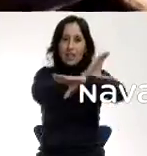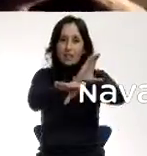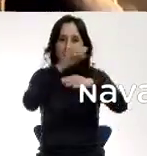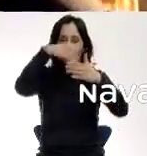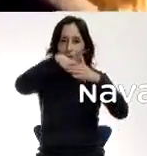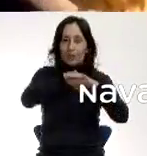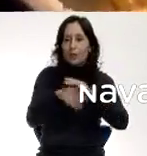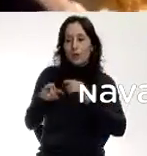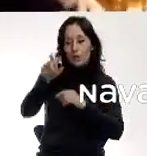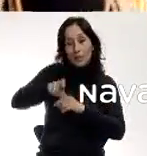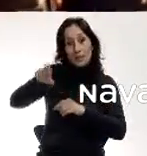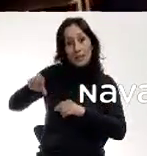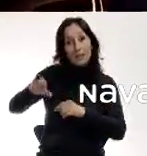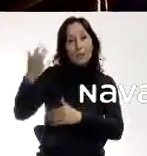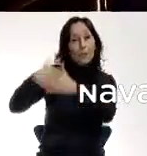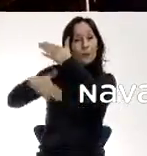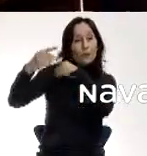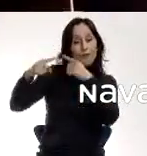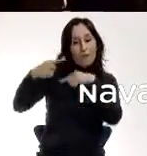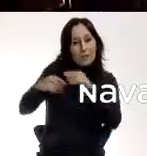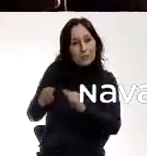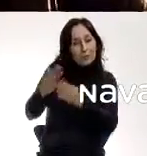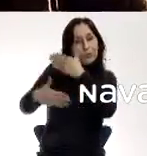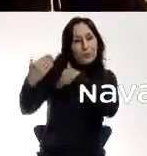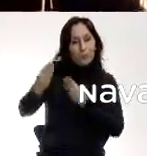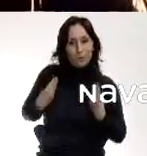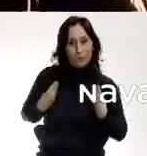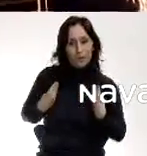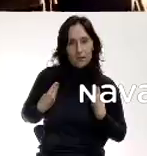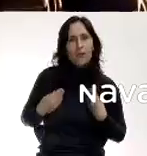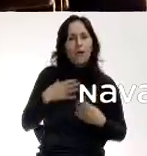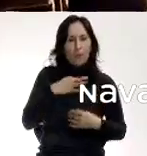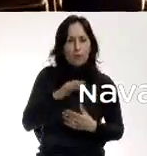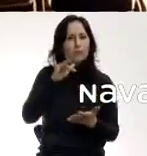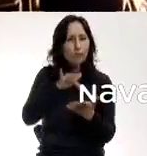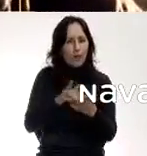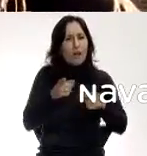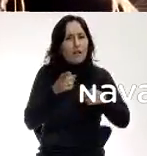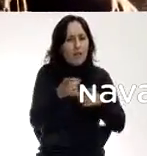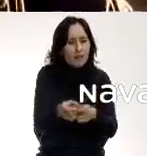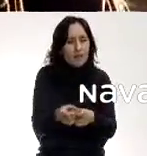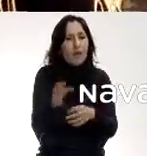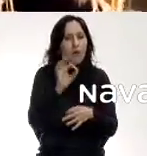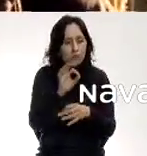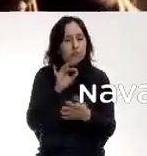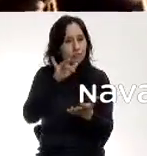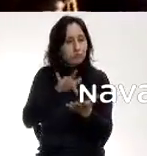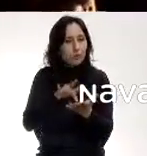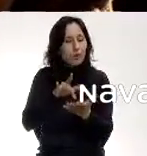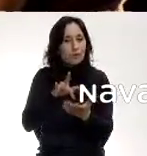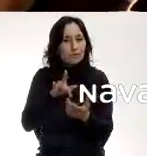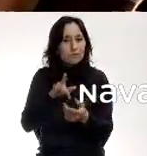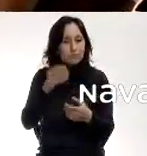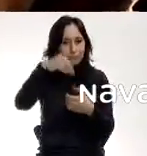antepasados suyos que han estado viviendo aquí, que incluso les habrá tocado guerrear y luchar contra el enemigo en